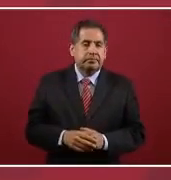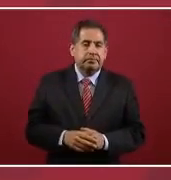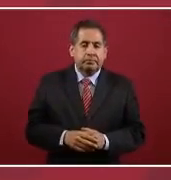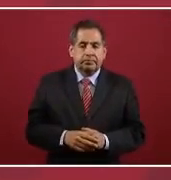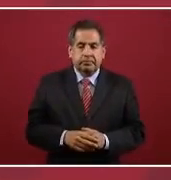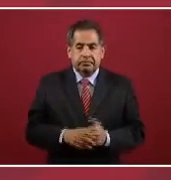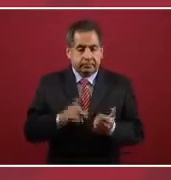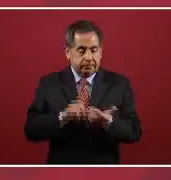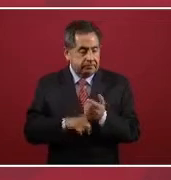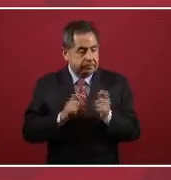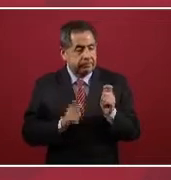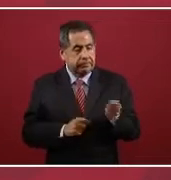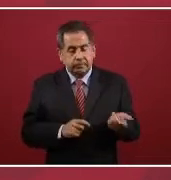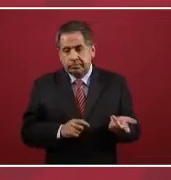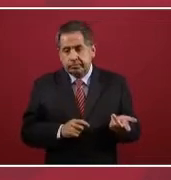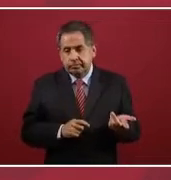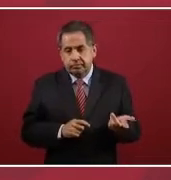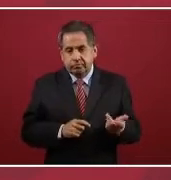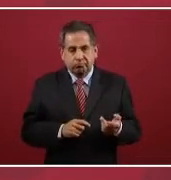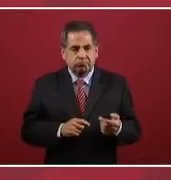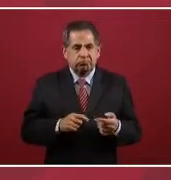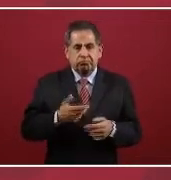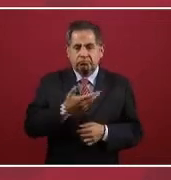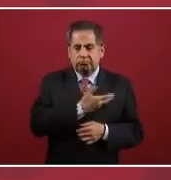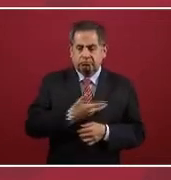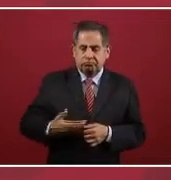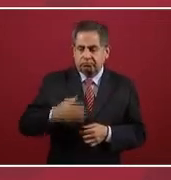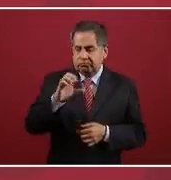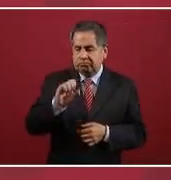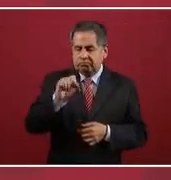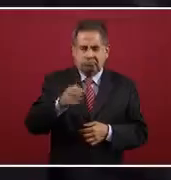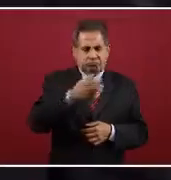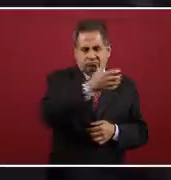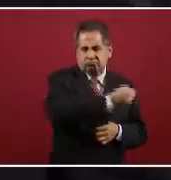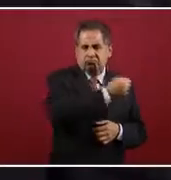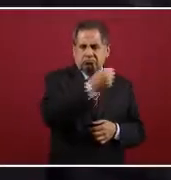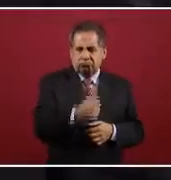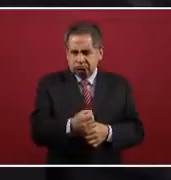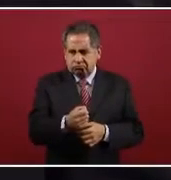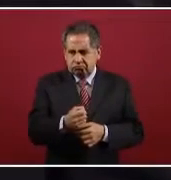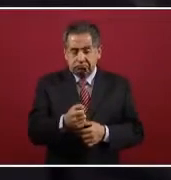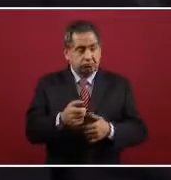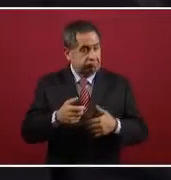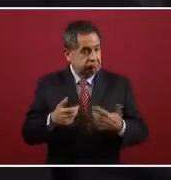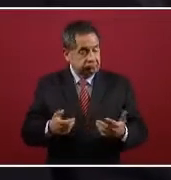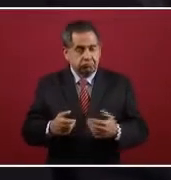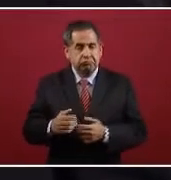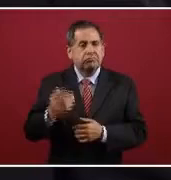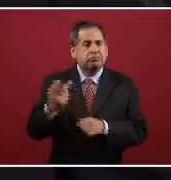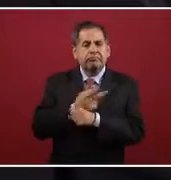se impone a Salinas, la Comisión Federal de Electricidad